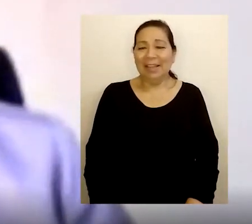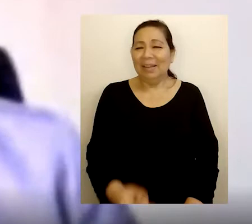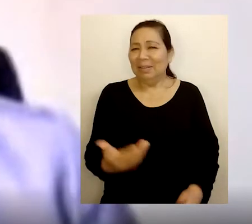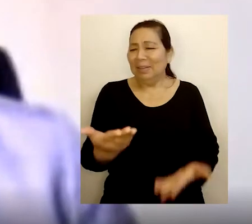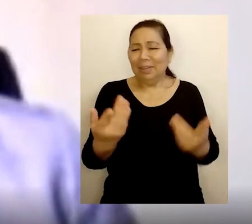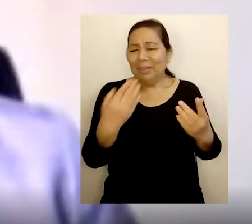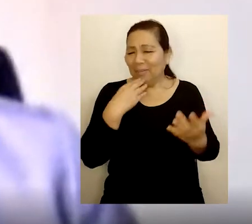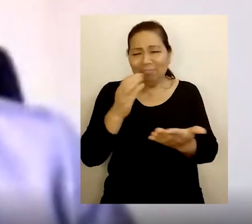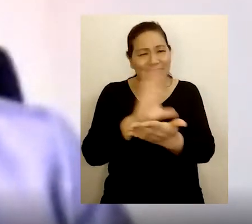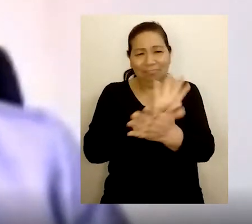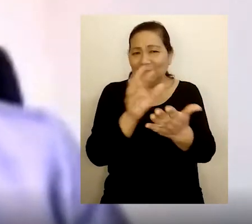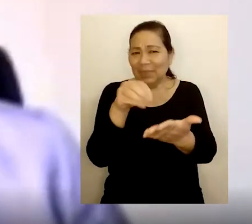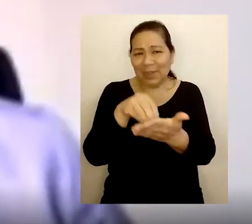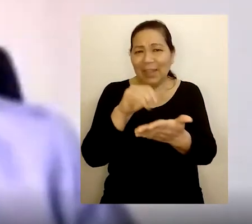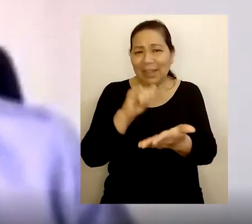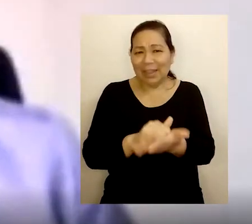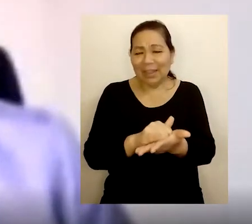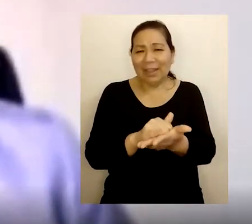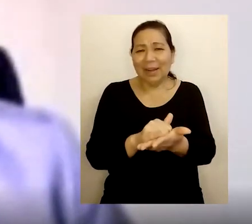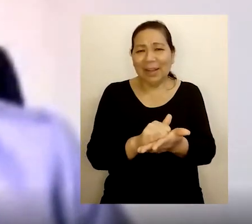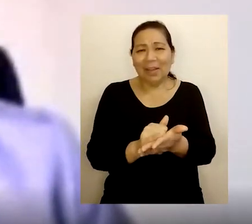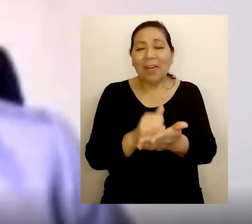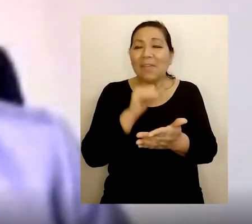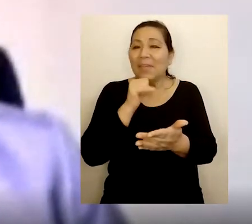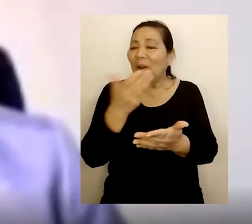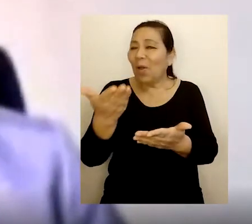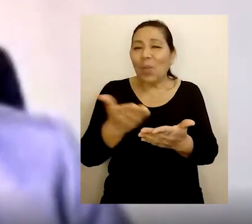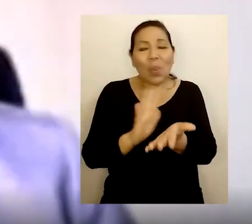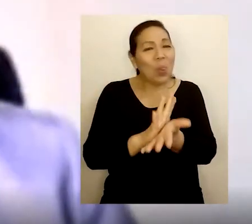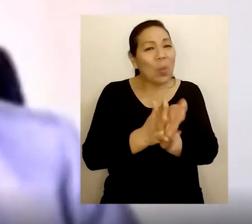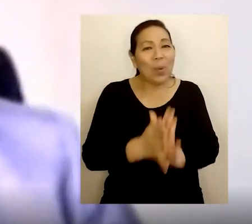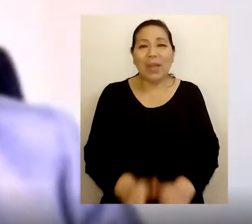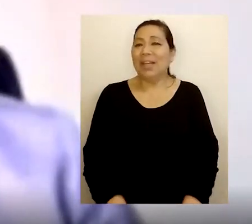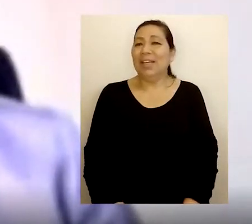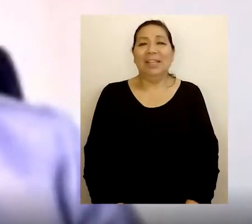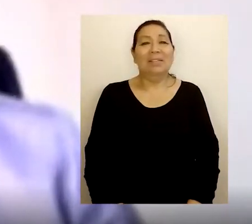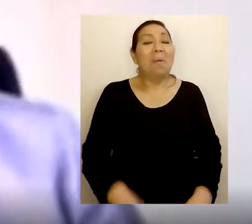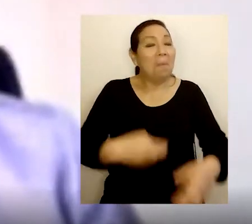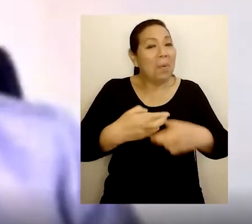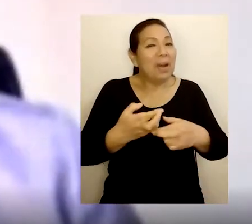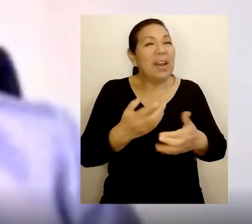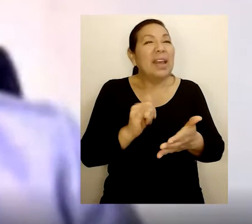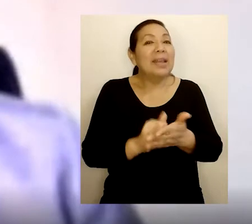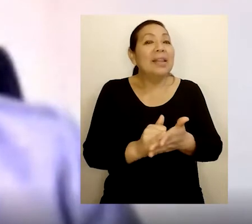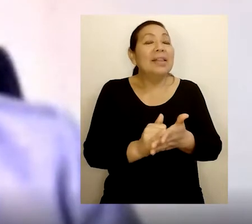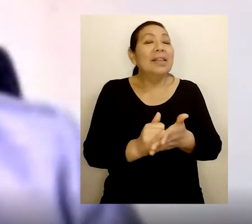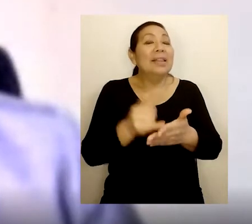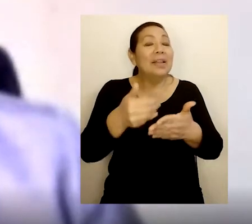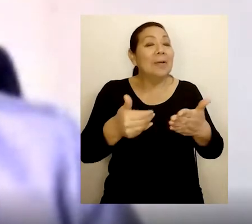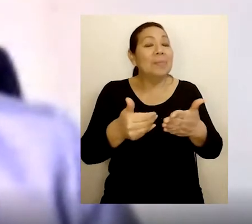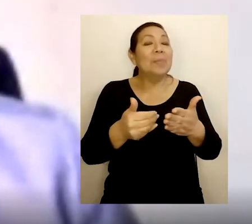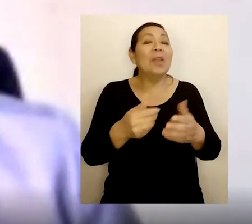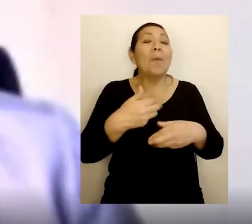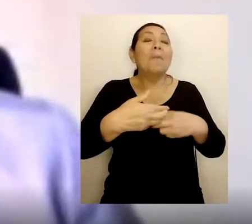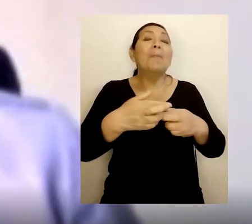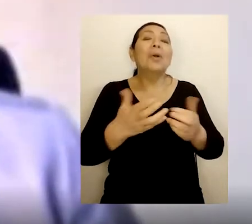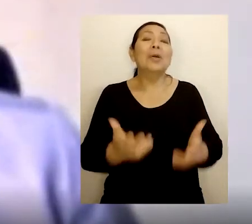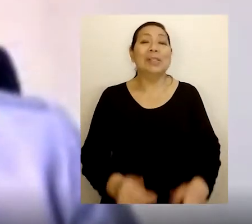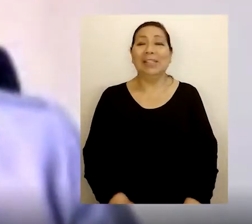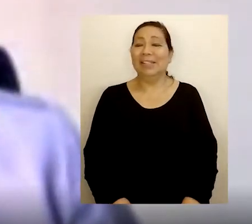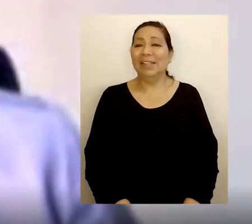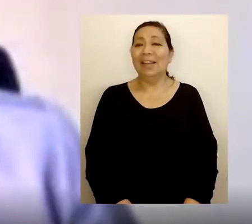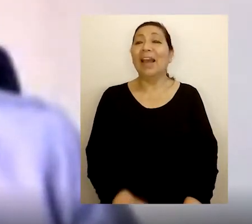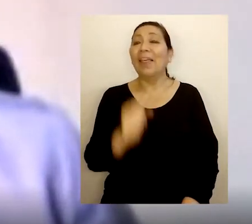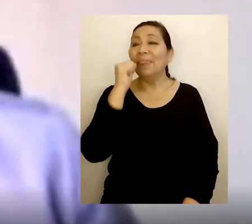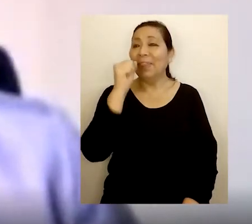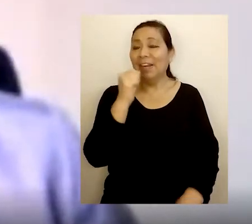caso concreto, sobre ese acto lesivo invocado, no existe vulneración al manifiesto al derecho al debido proceso y